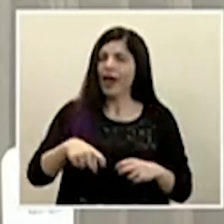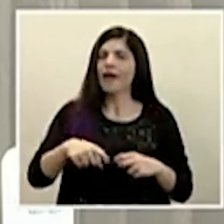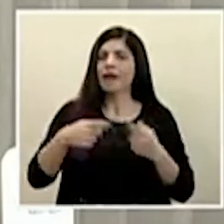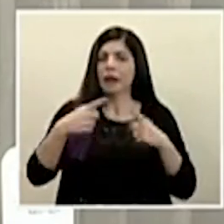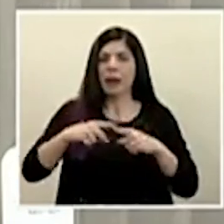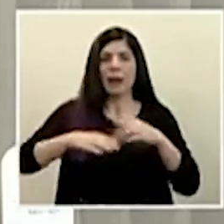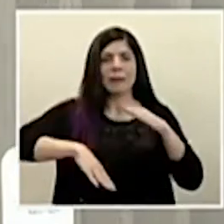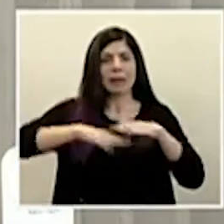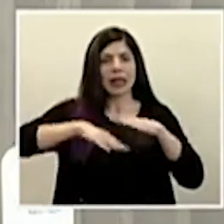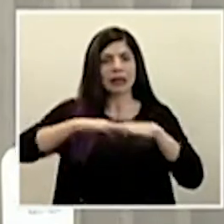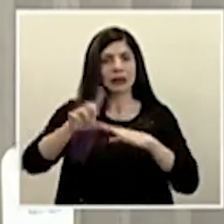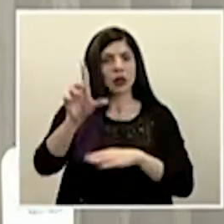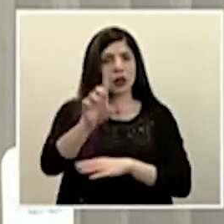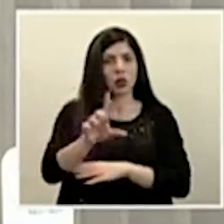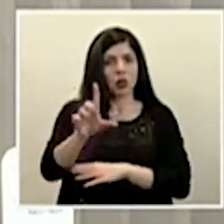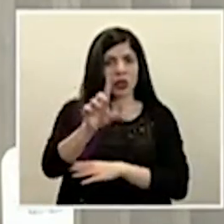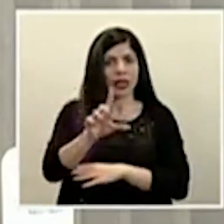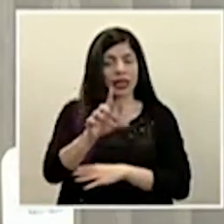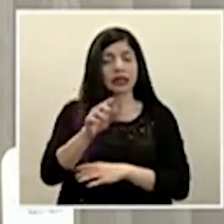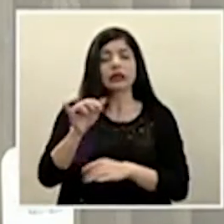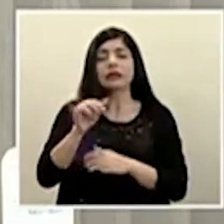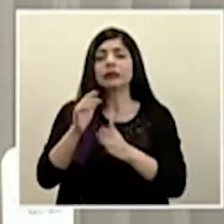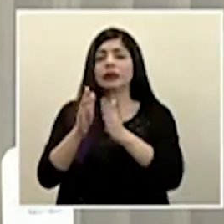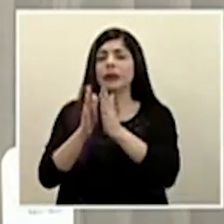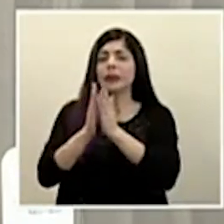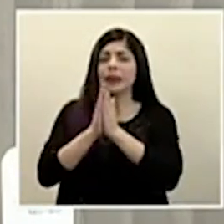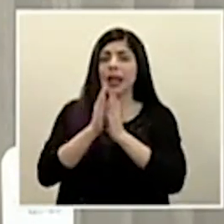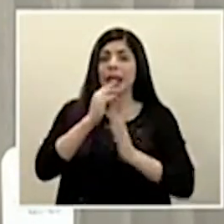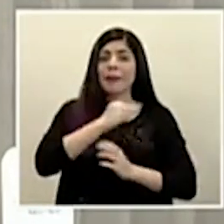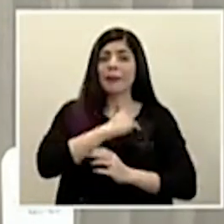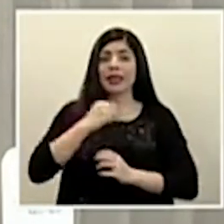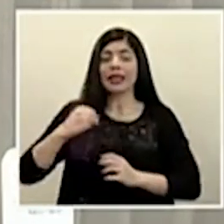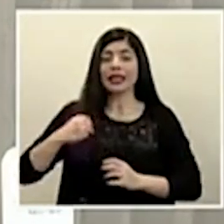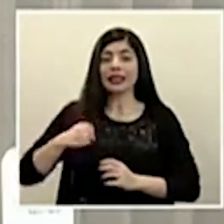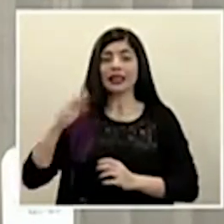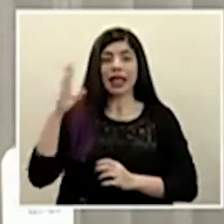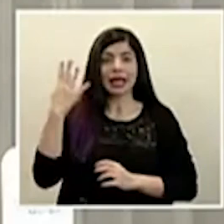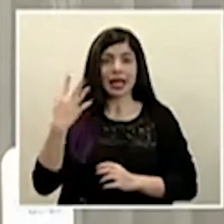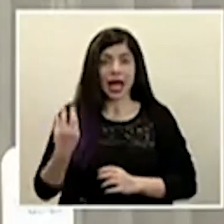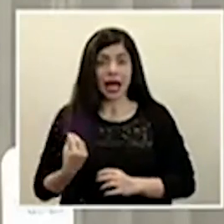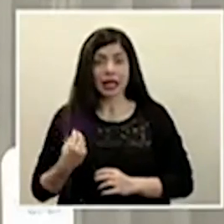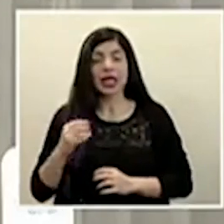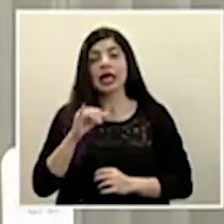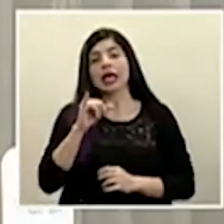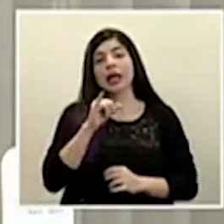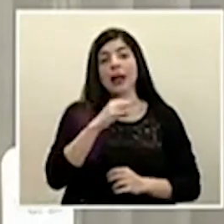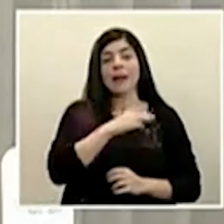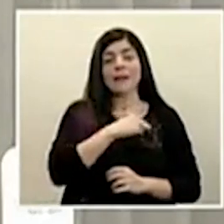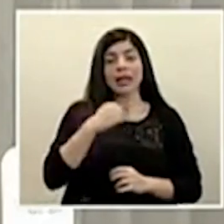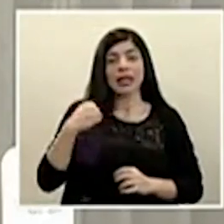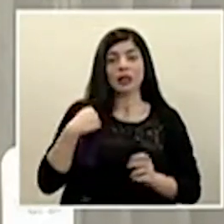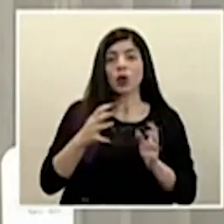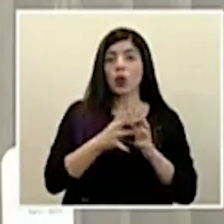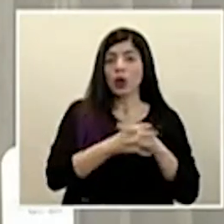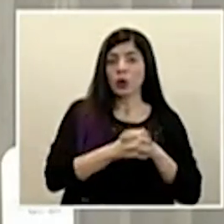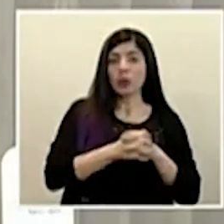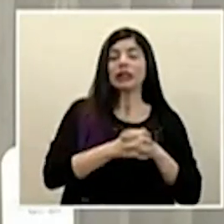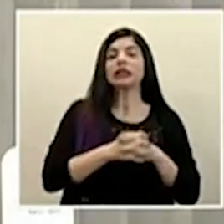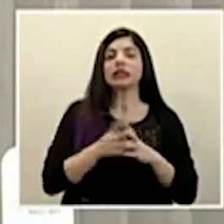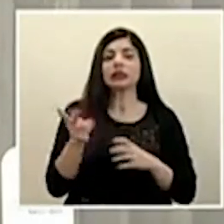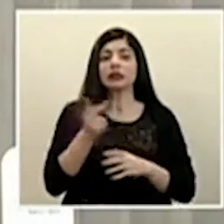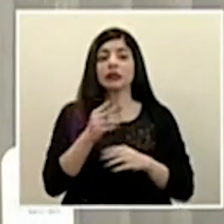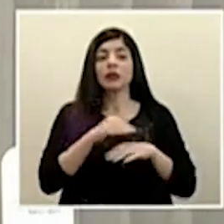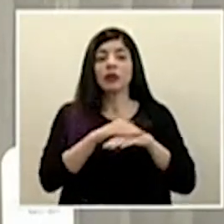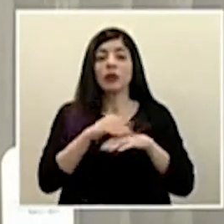más tardar este día lunes. Y le pido tanto a la ministra Dinarte como al ministro Juan Luis Bermúdez que el